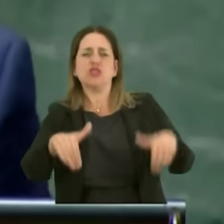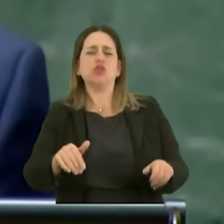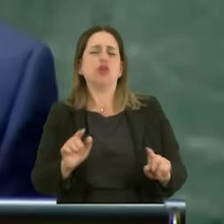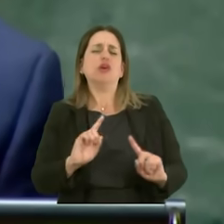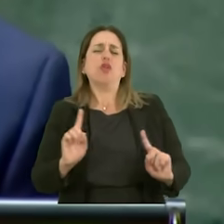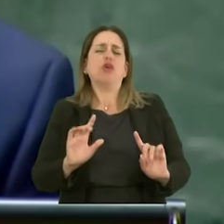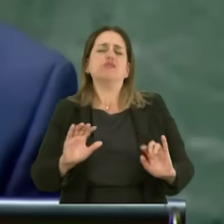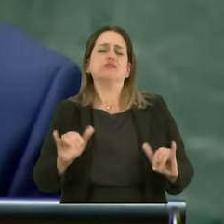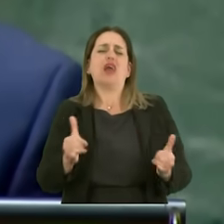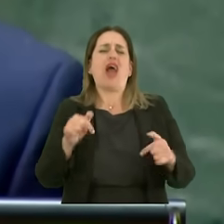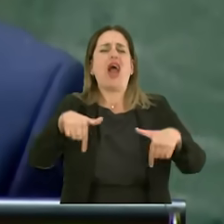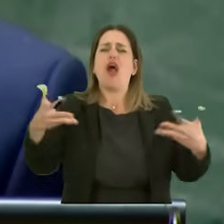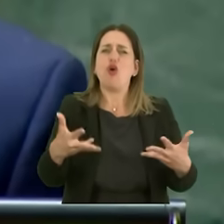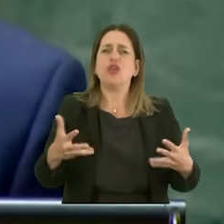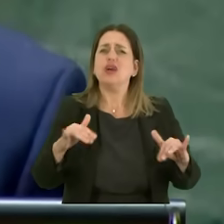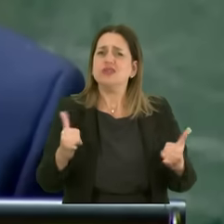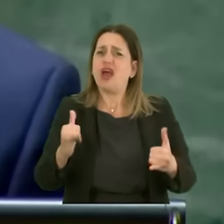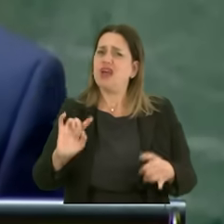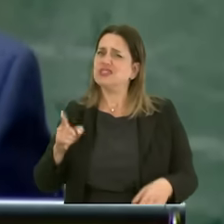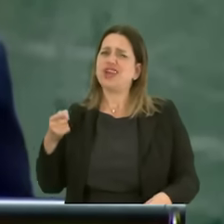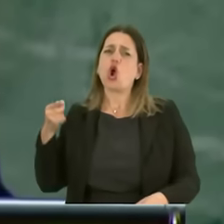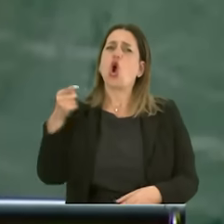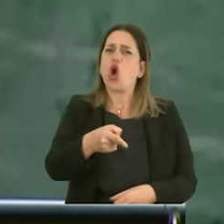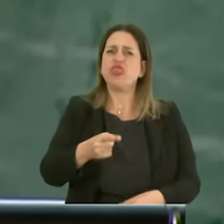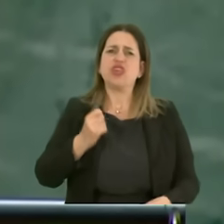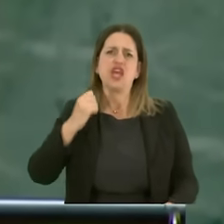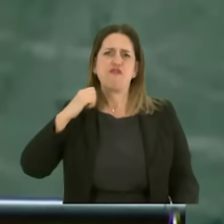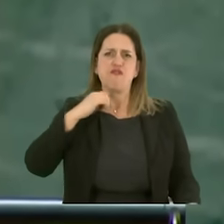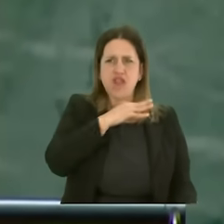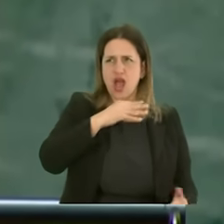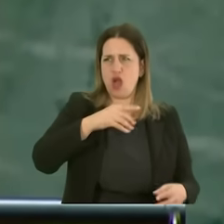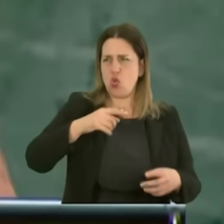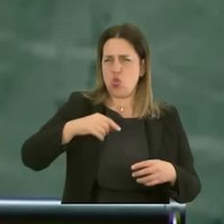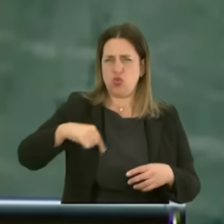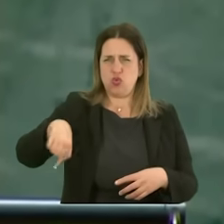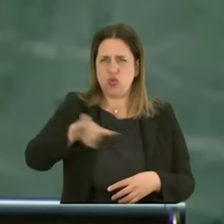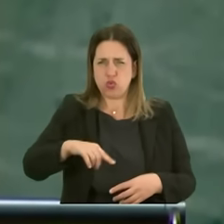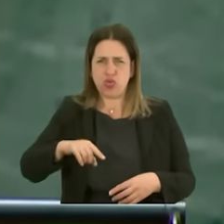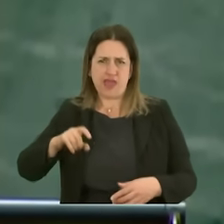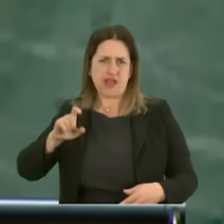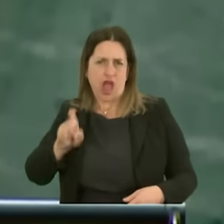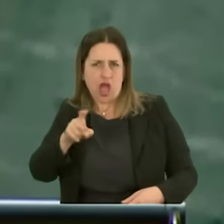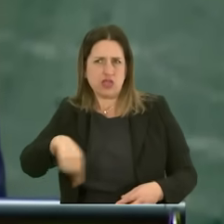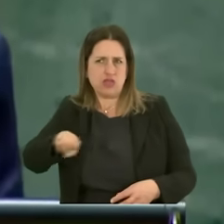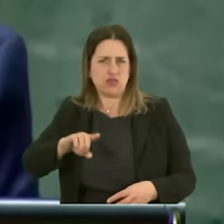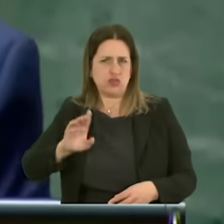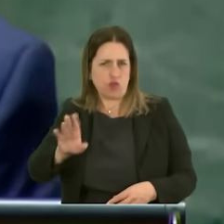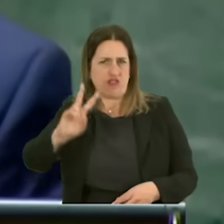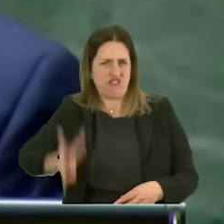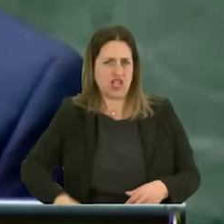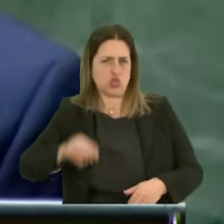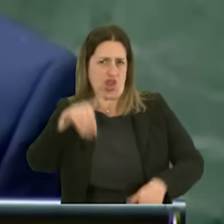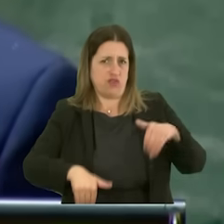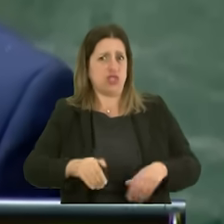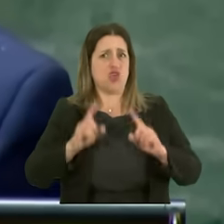le parezca acá se trata de condenar el fraude se trata de condenar el régimen y